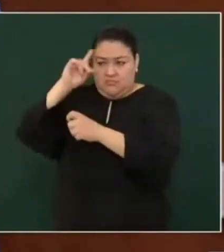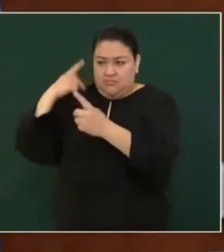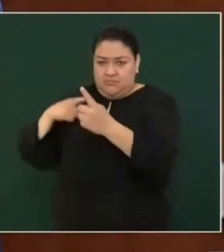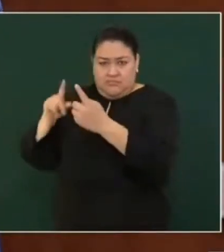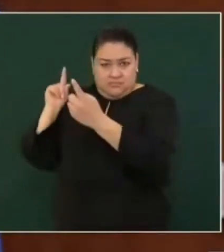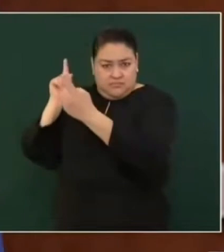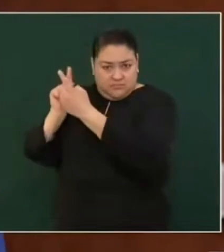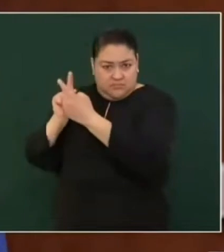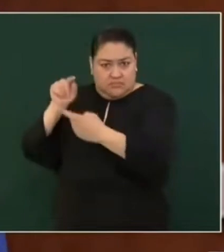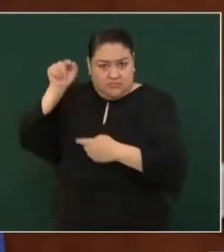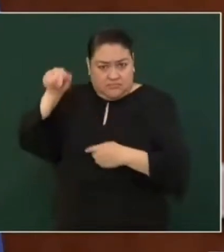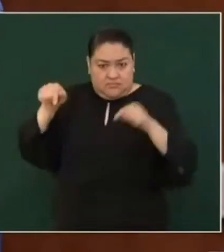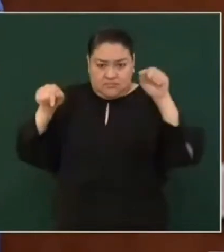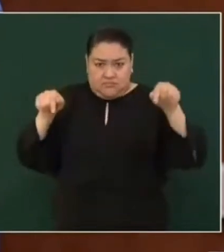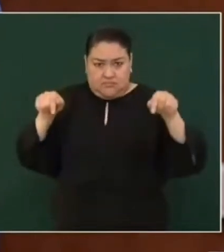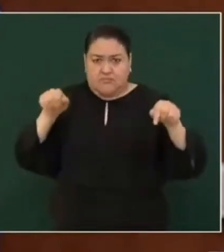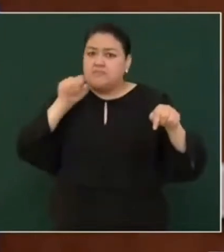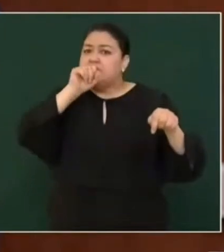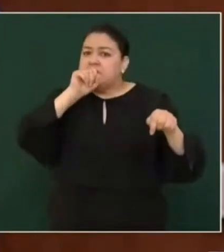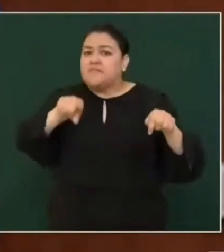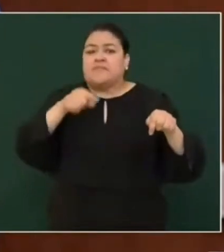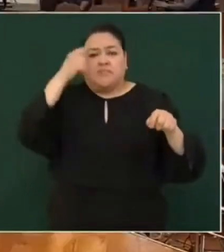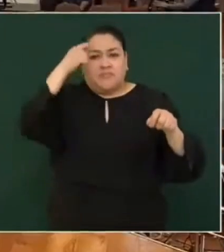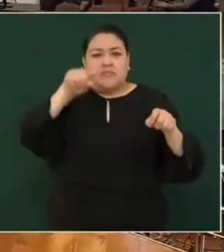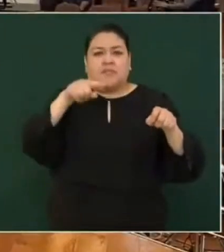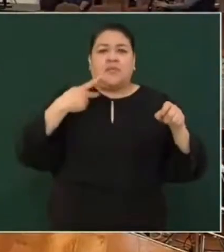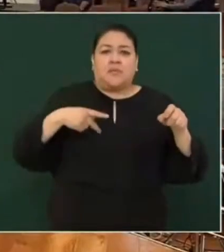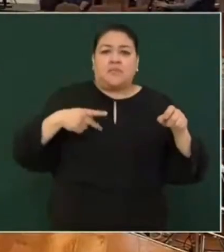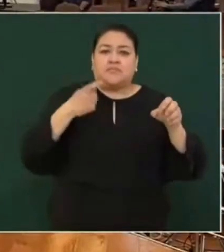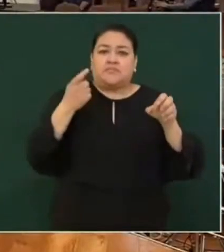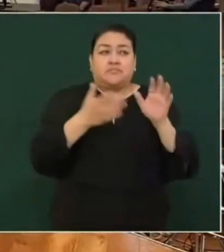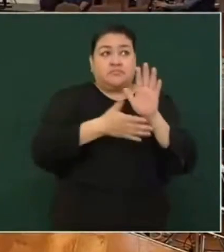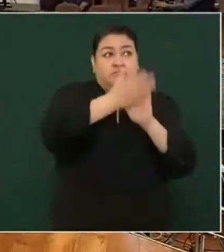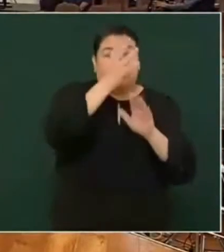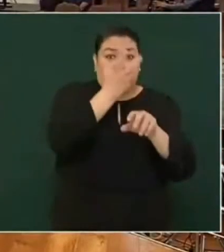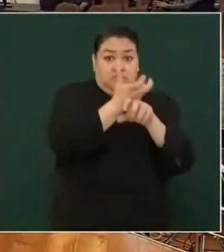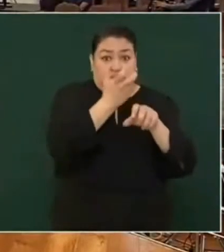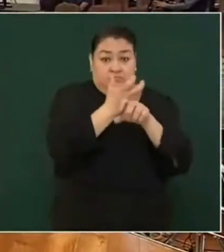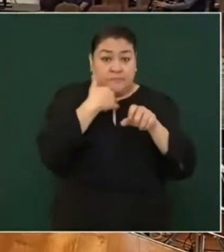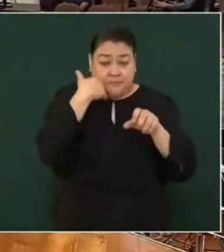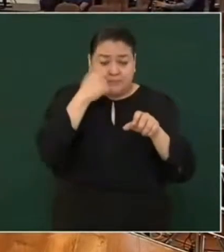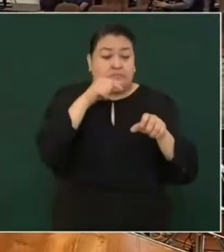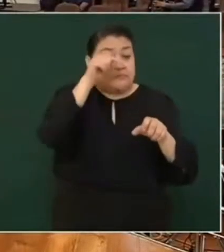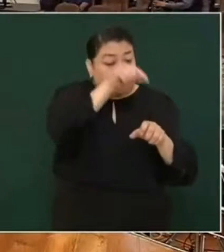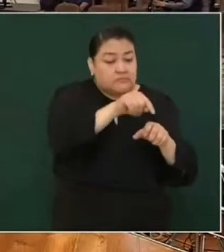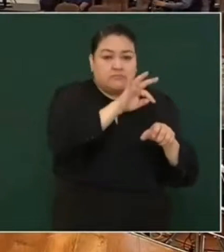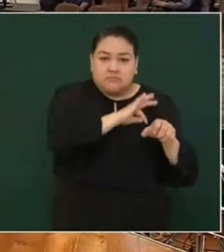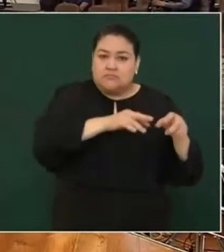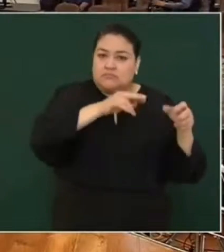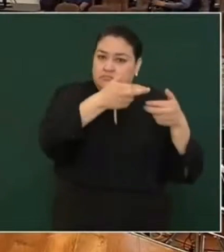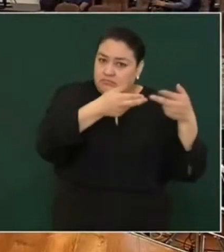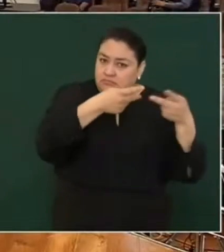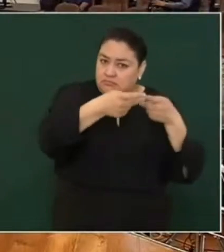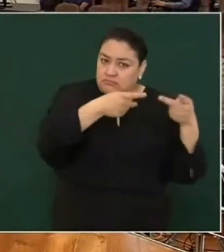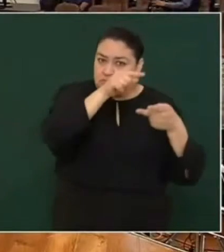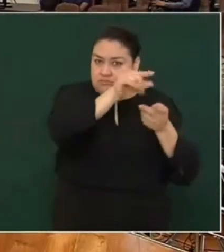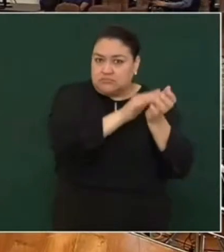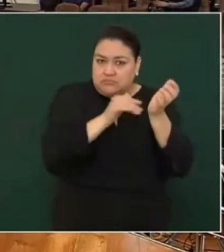Guatemala y Colombia, con el mismo propósito. Y decirles que,